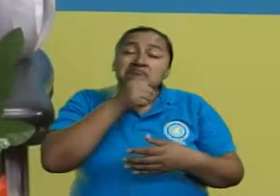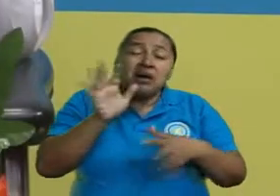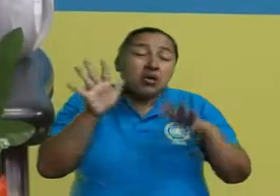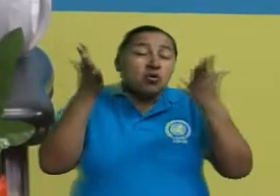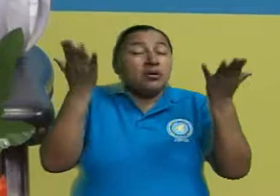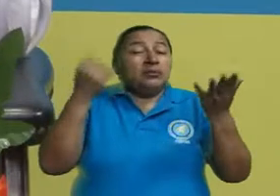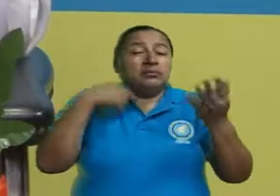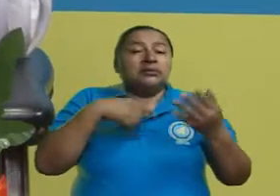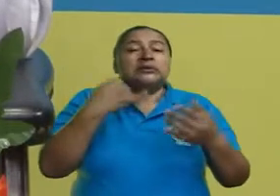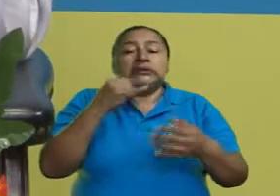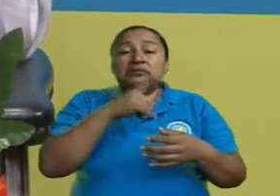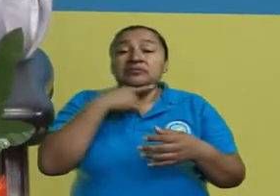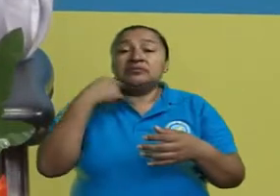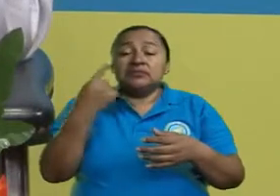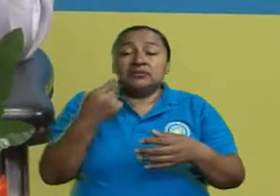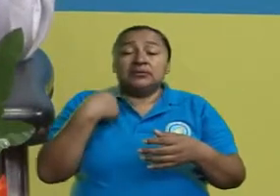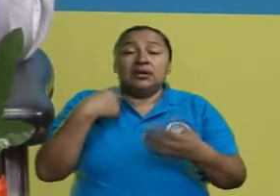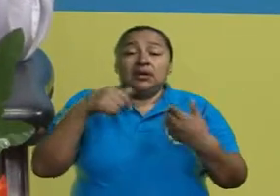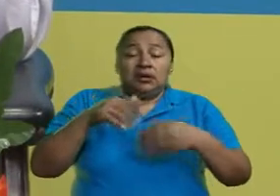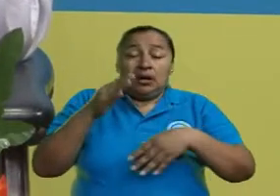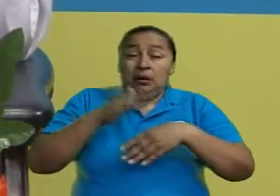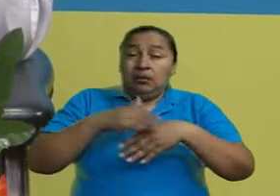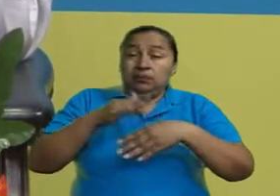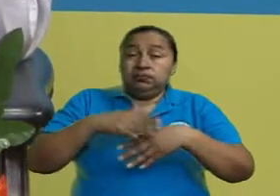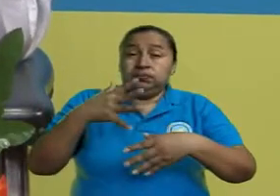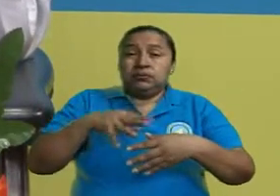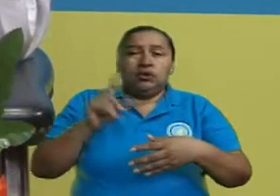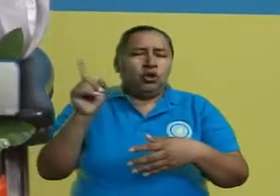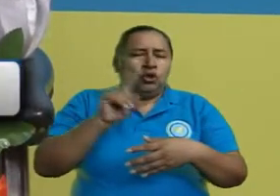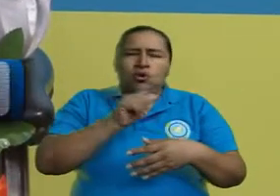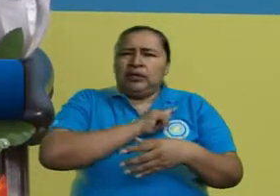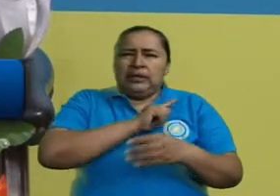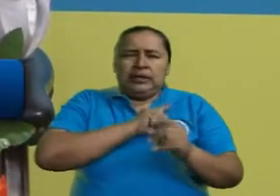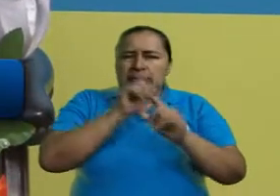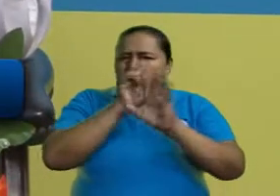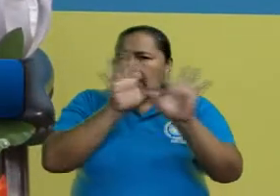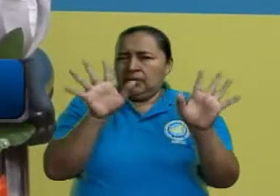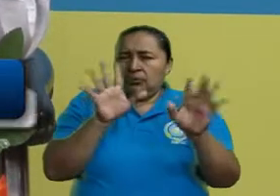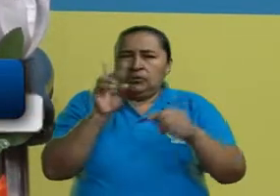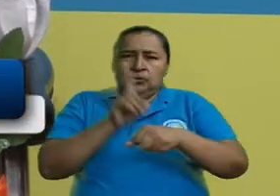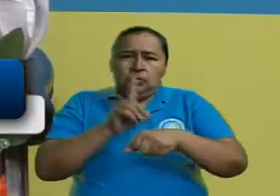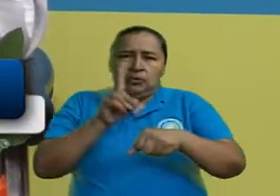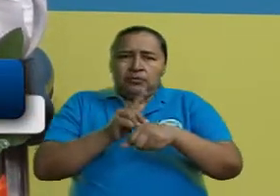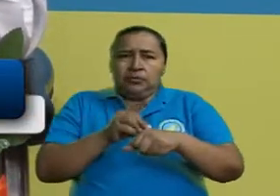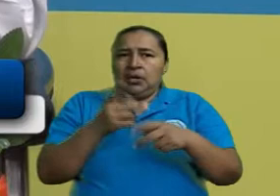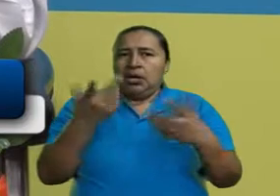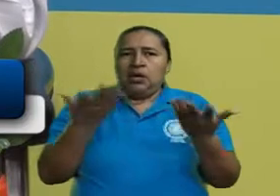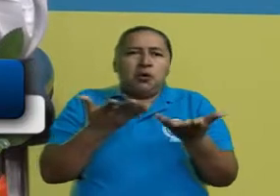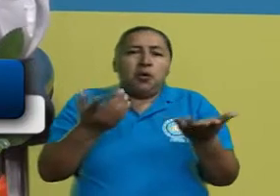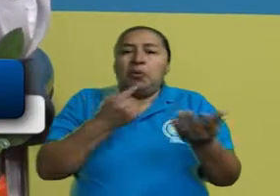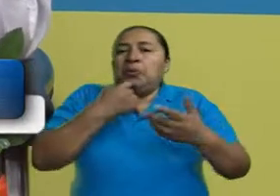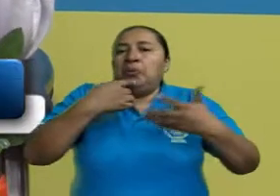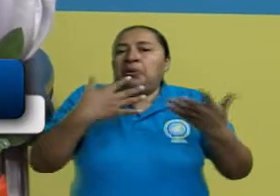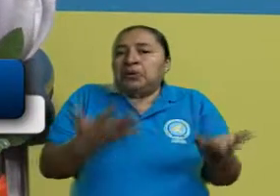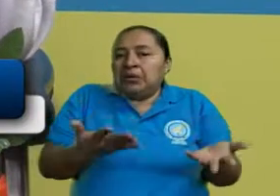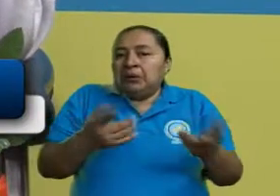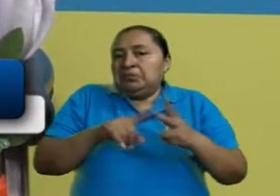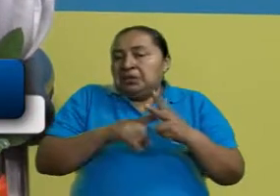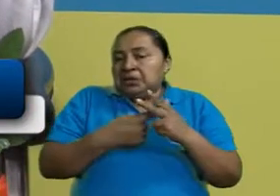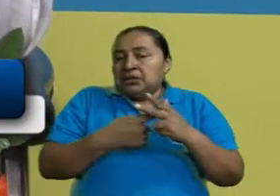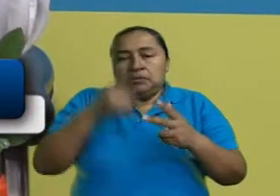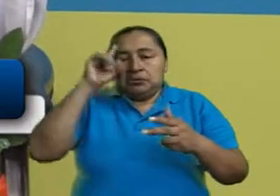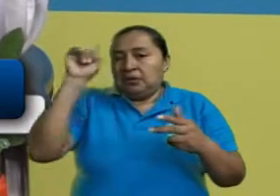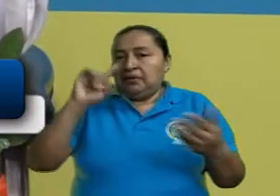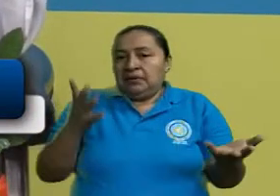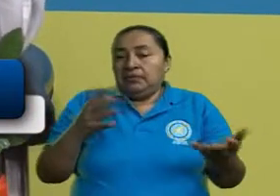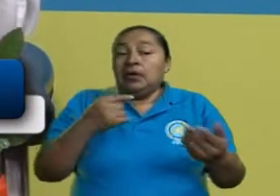es que el tratamiento del cólico no está bien definido médicamente y tampoco el origen o la causa. Por tanto,